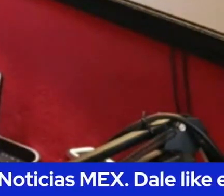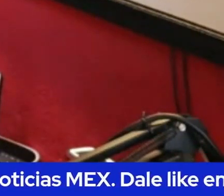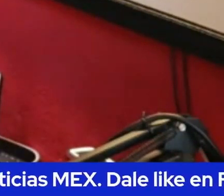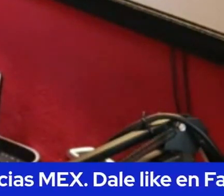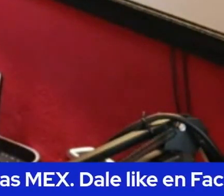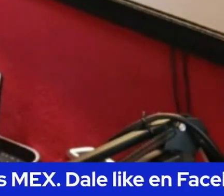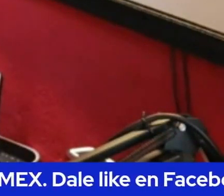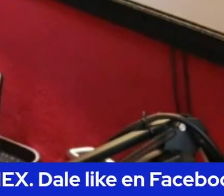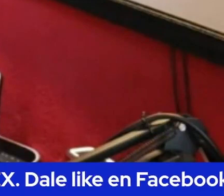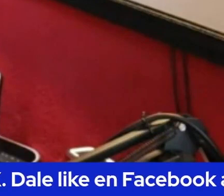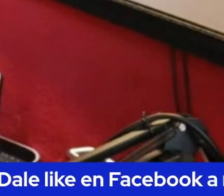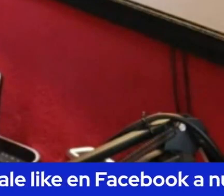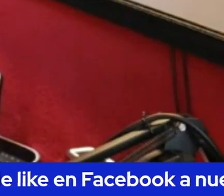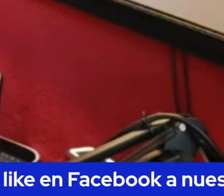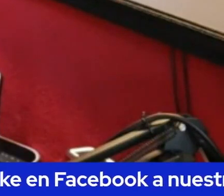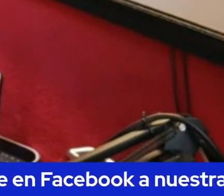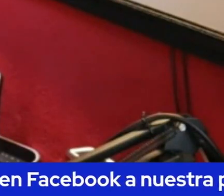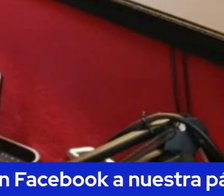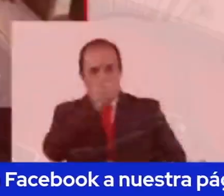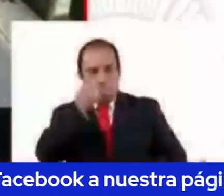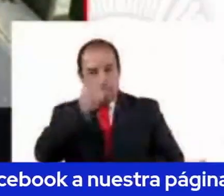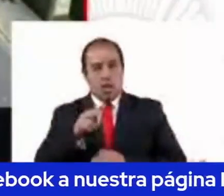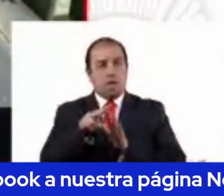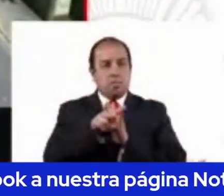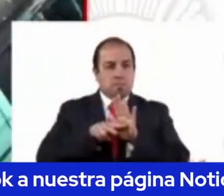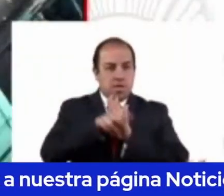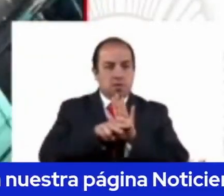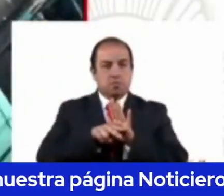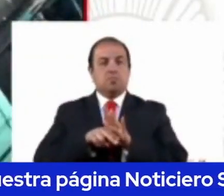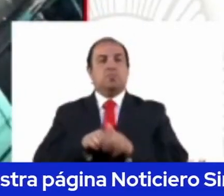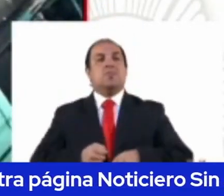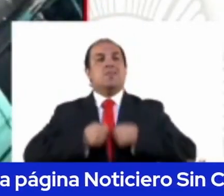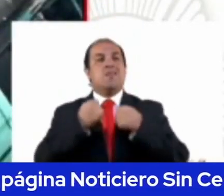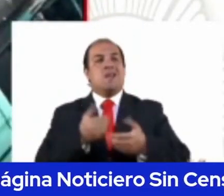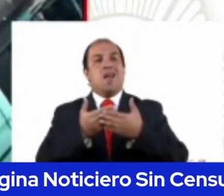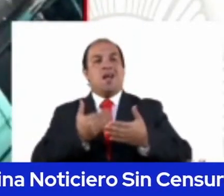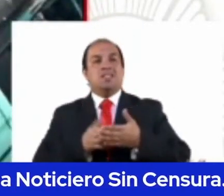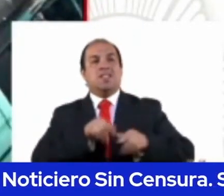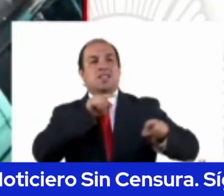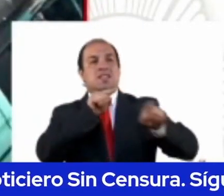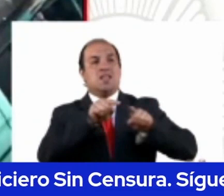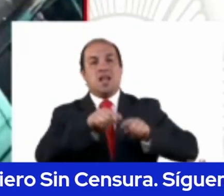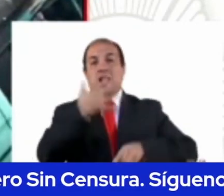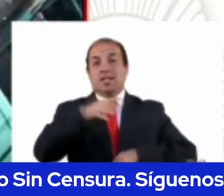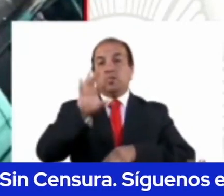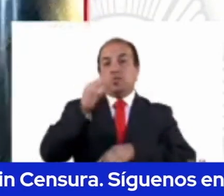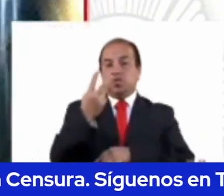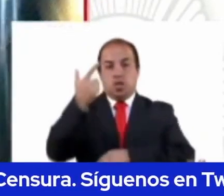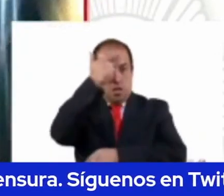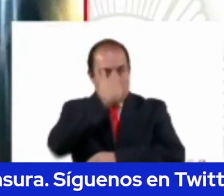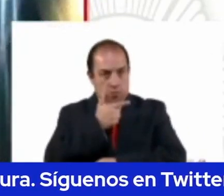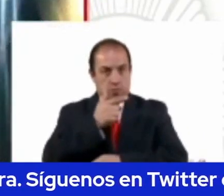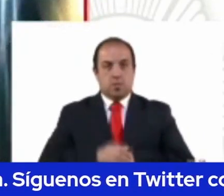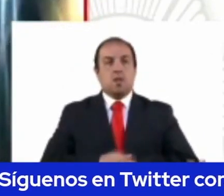Nueva Generación, con el cartel de Jalisco Nueva Generación u otros carteles. Pero lo increíble, lo impresionante